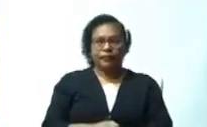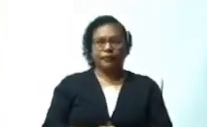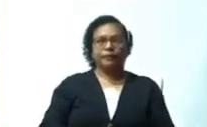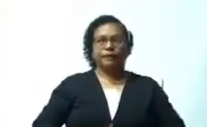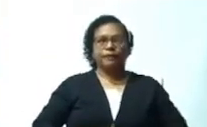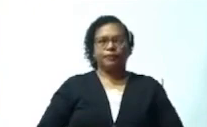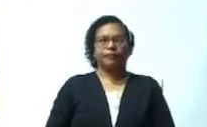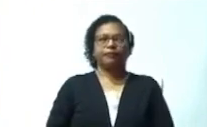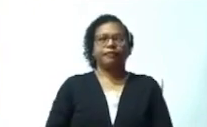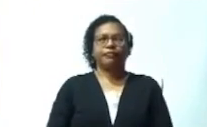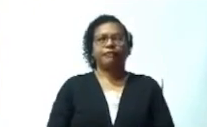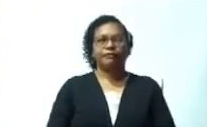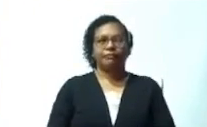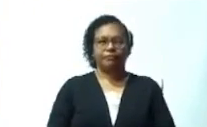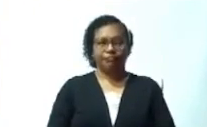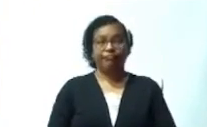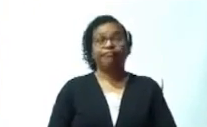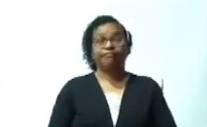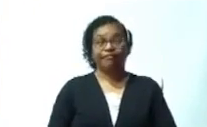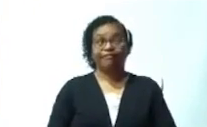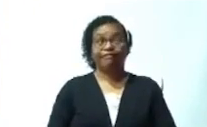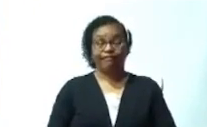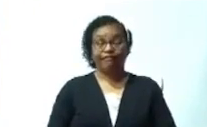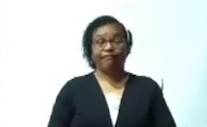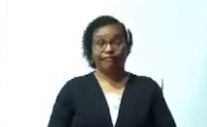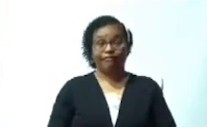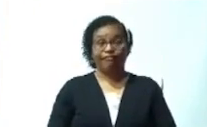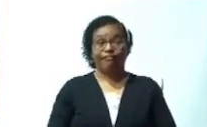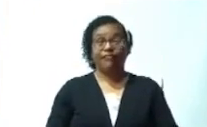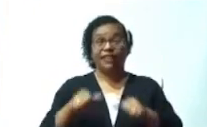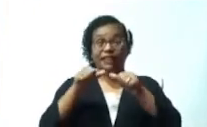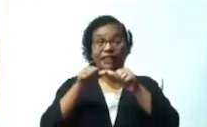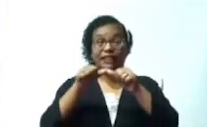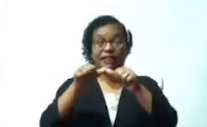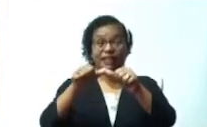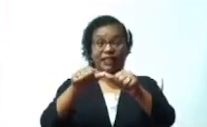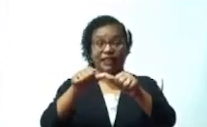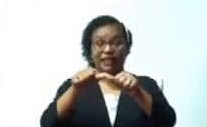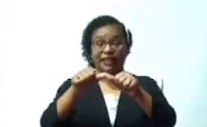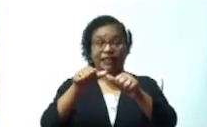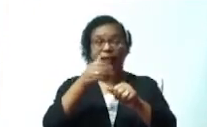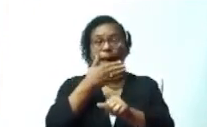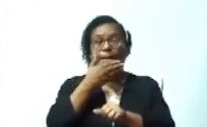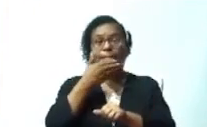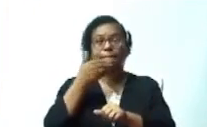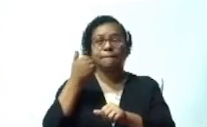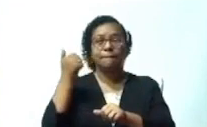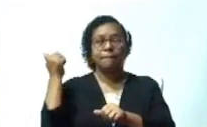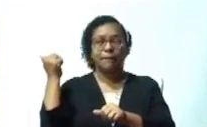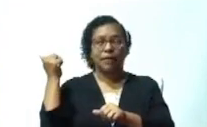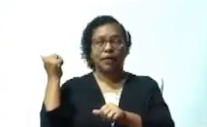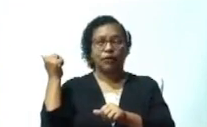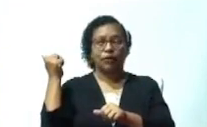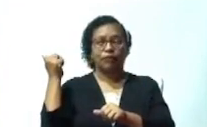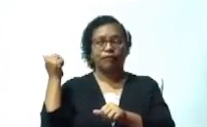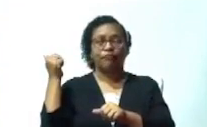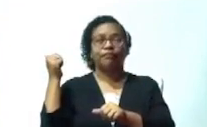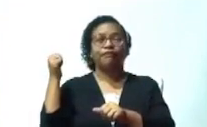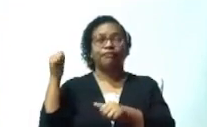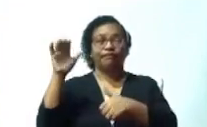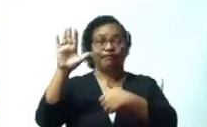sigue siendo uno de los mejores valorados en toda América Latina, no solo por